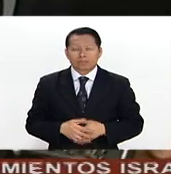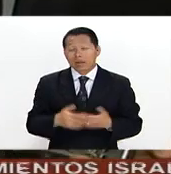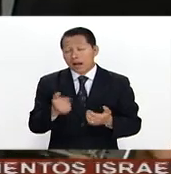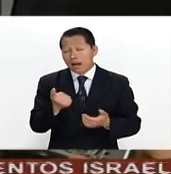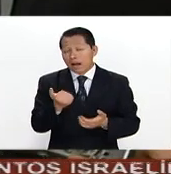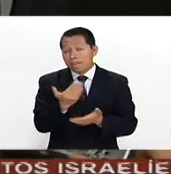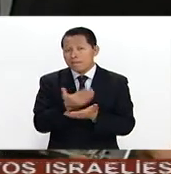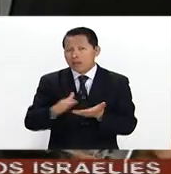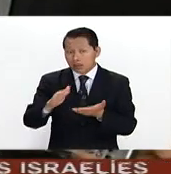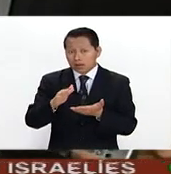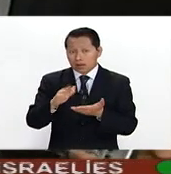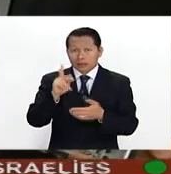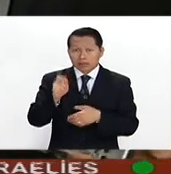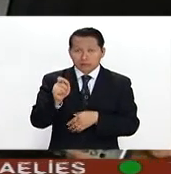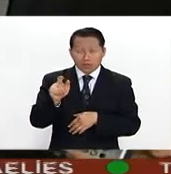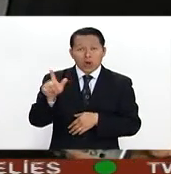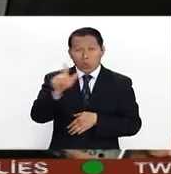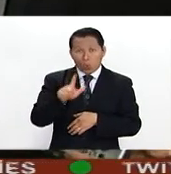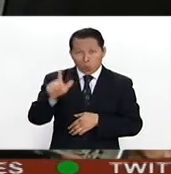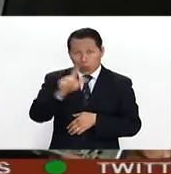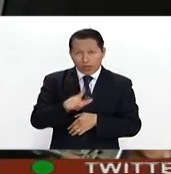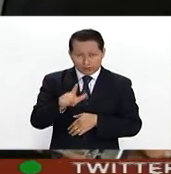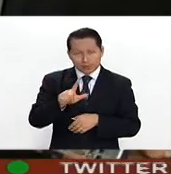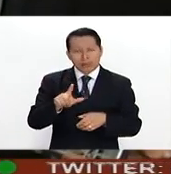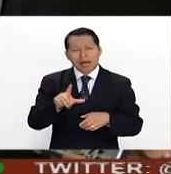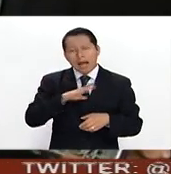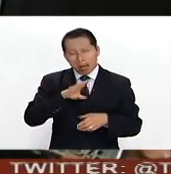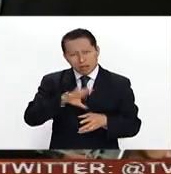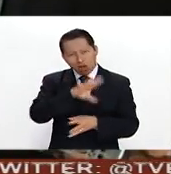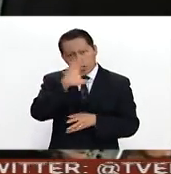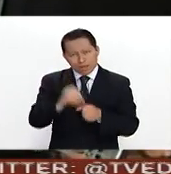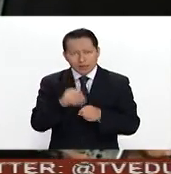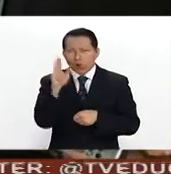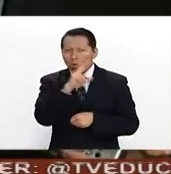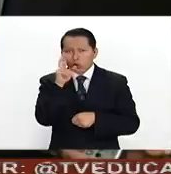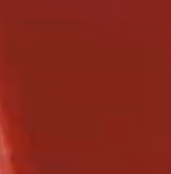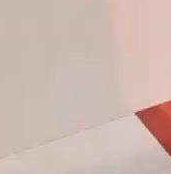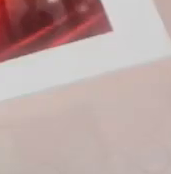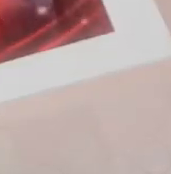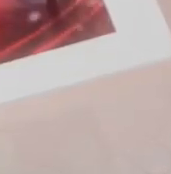Además, decretamos para el lunes un luto a nivel nacional en toda Rusia.